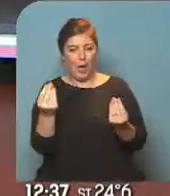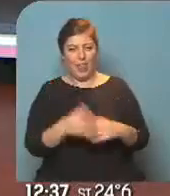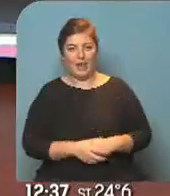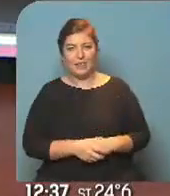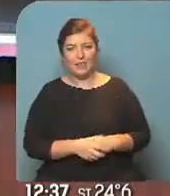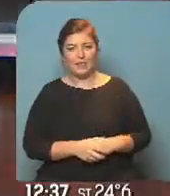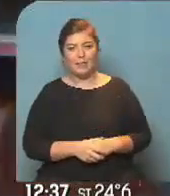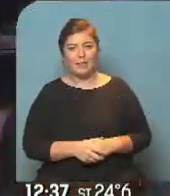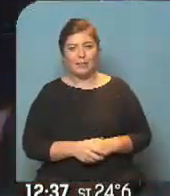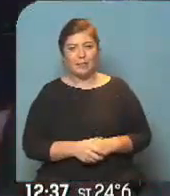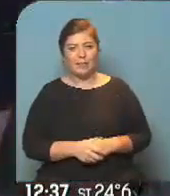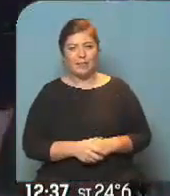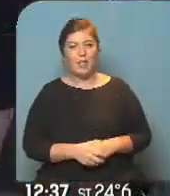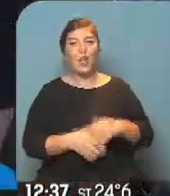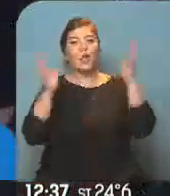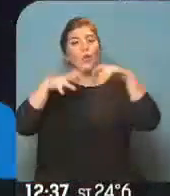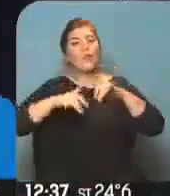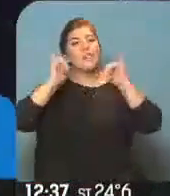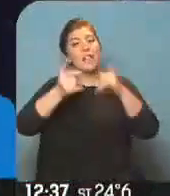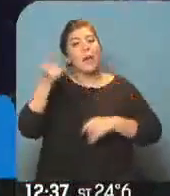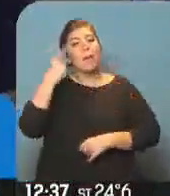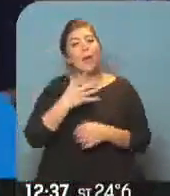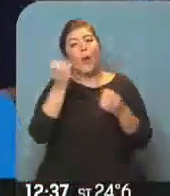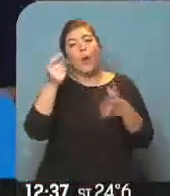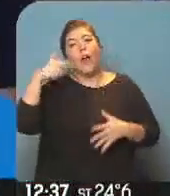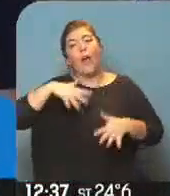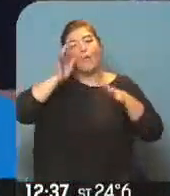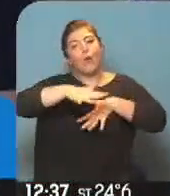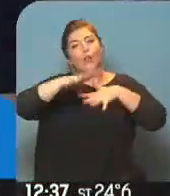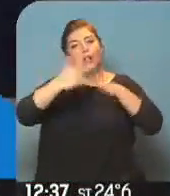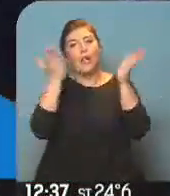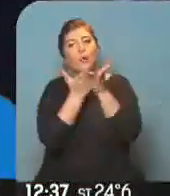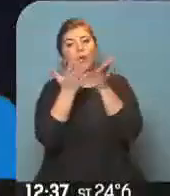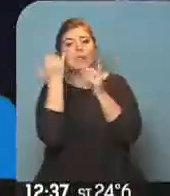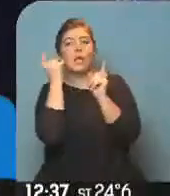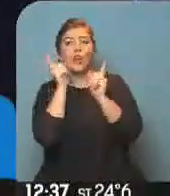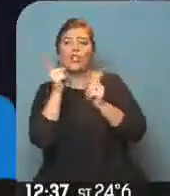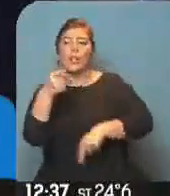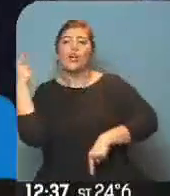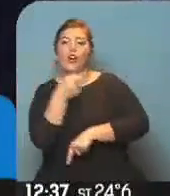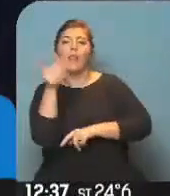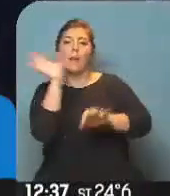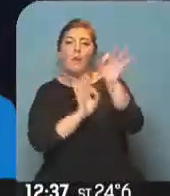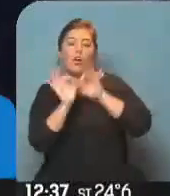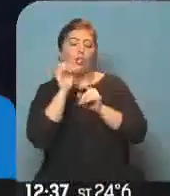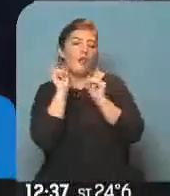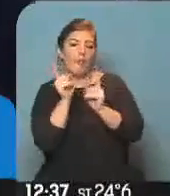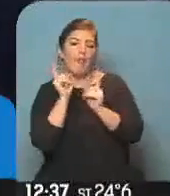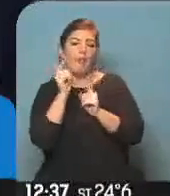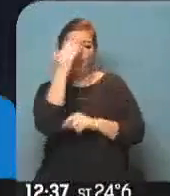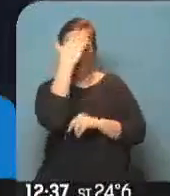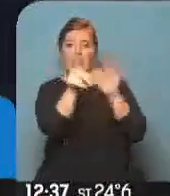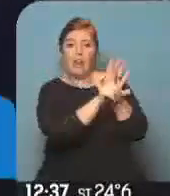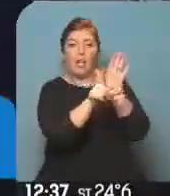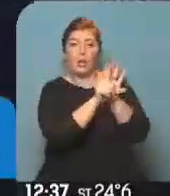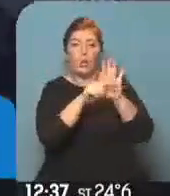mojada. Llueve, así es. Pero bueno, la protesta acá de los estudiantes y de los docentes en contra del proyecto se mantiene frente a la legislatura